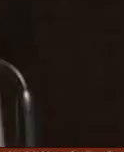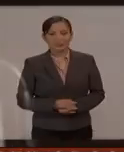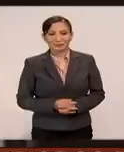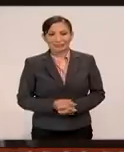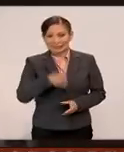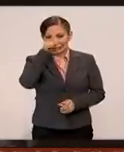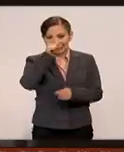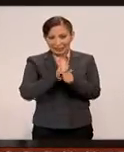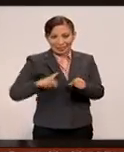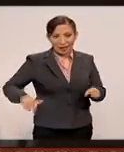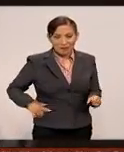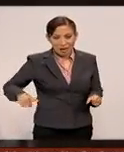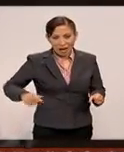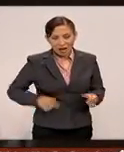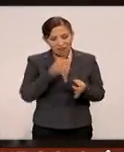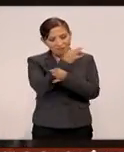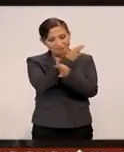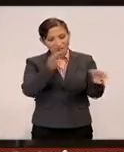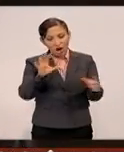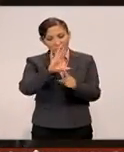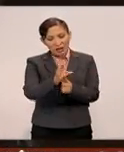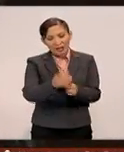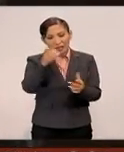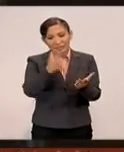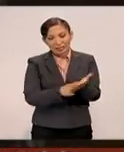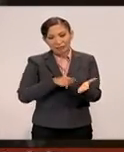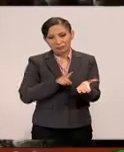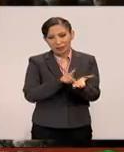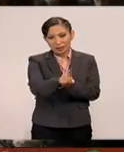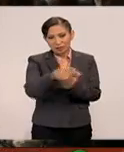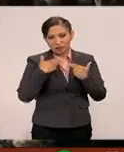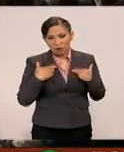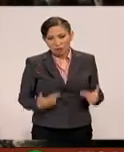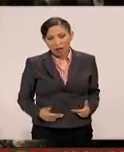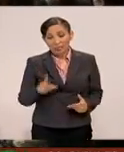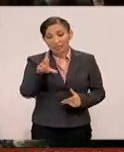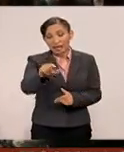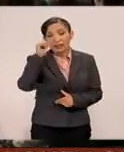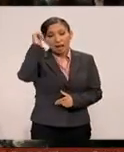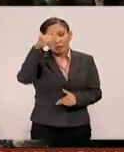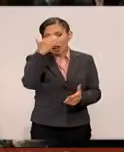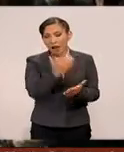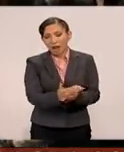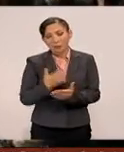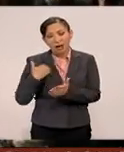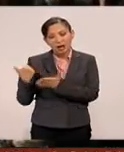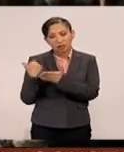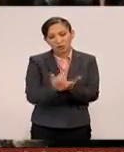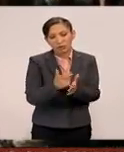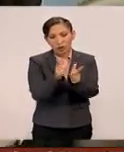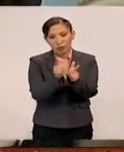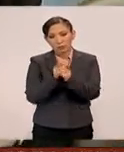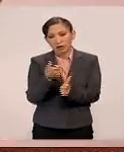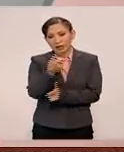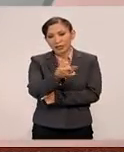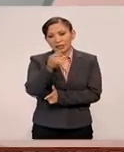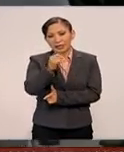La Secretaría de Gobernación notifica a la Comisión Interamericana de Derechos Humanos que el 30 de abril termina la colaboración con el